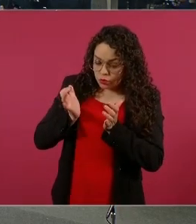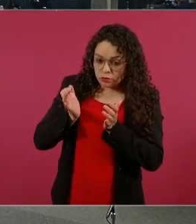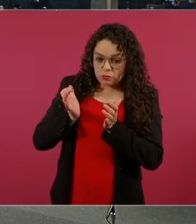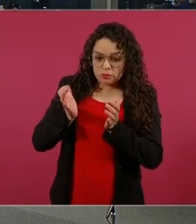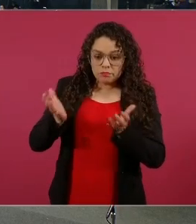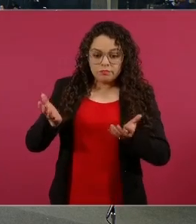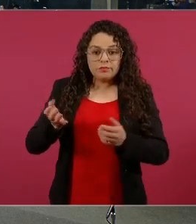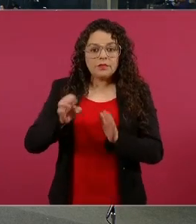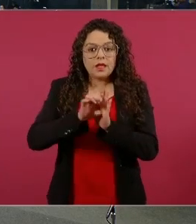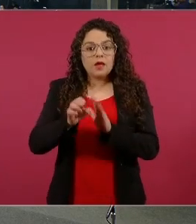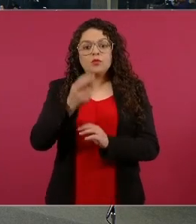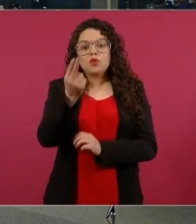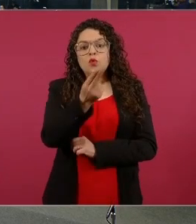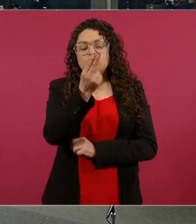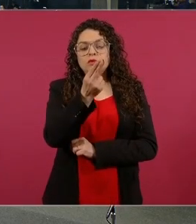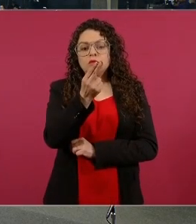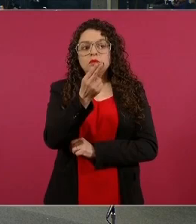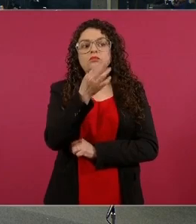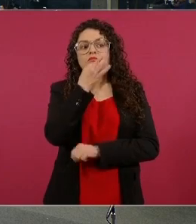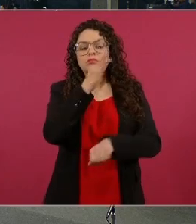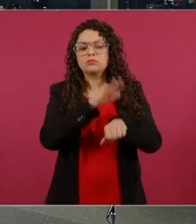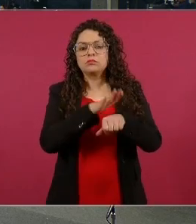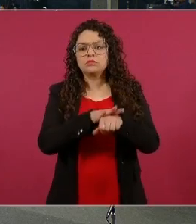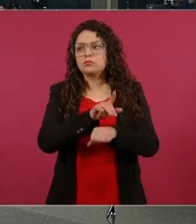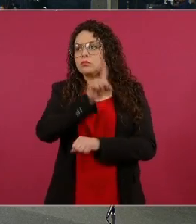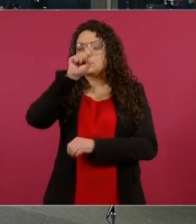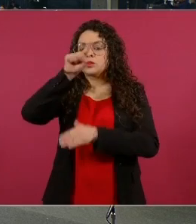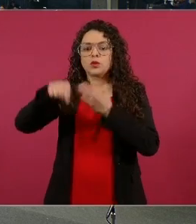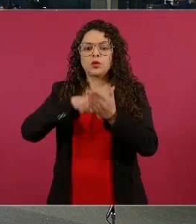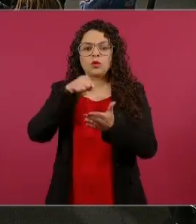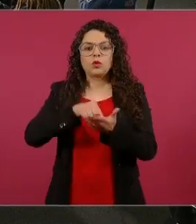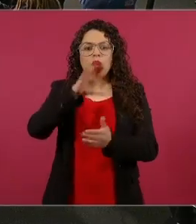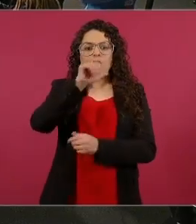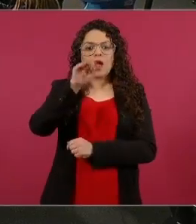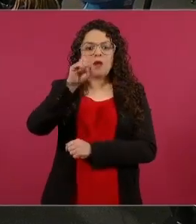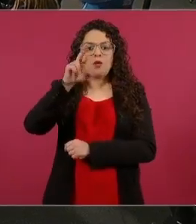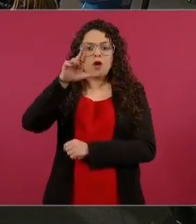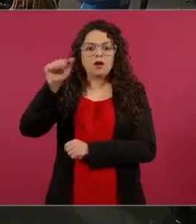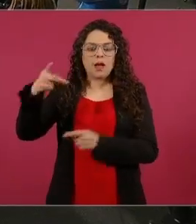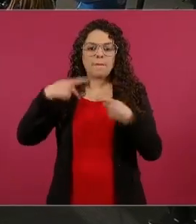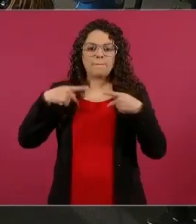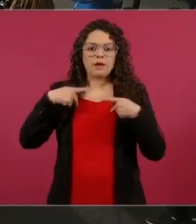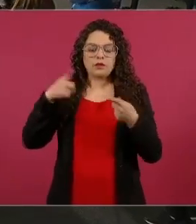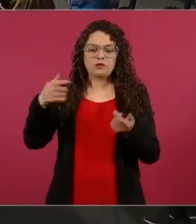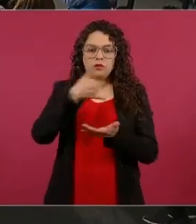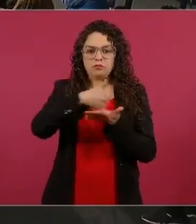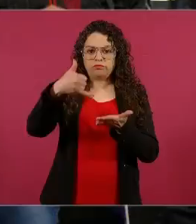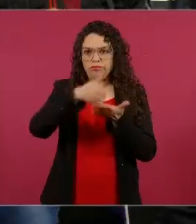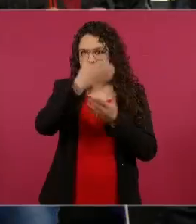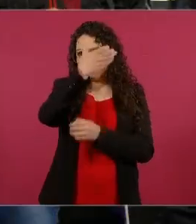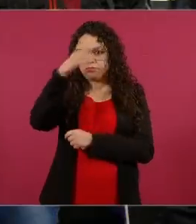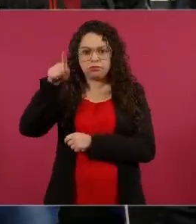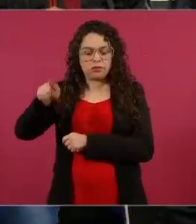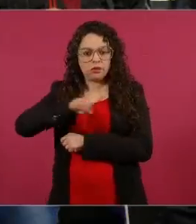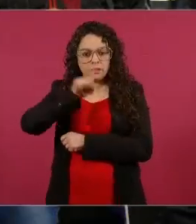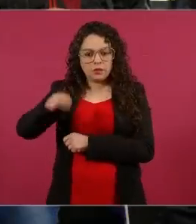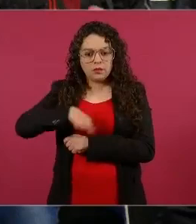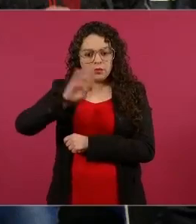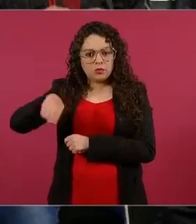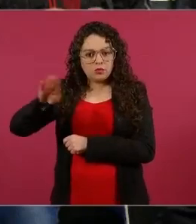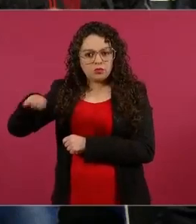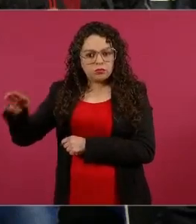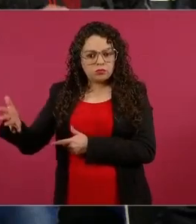usted por ejemplo de los jornaleros atacados en Caborca que ahí murieron tres adolescentes de alrededor de 15 años